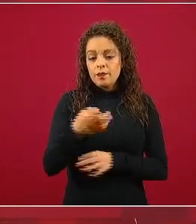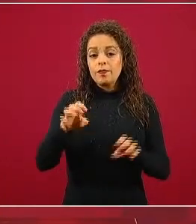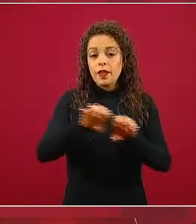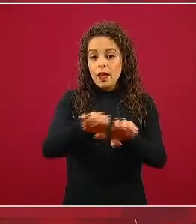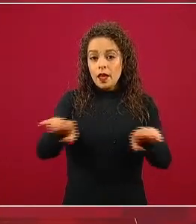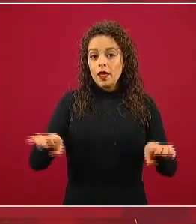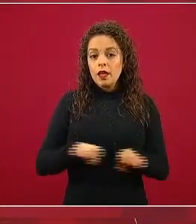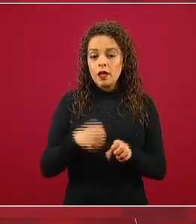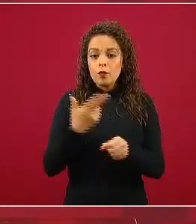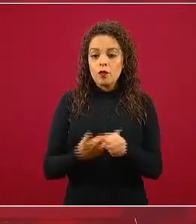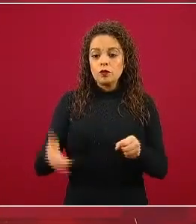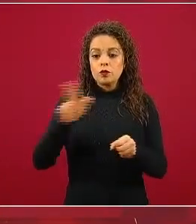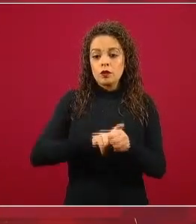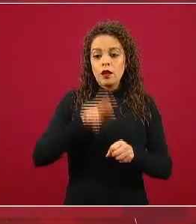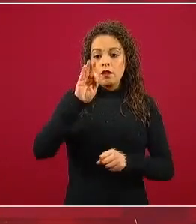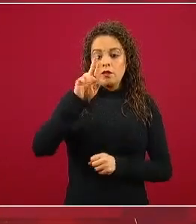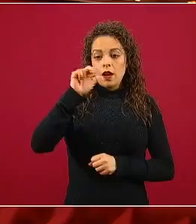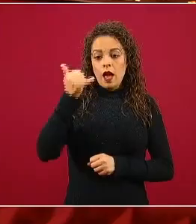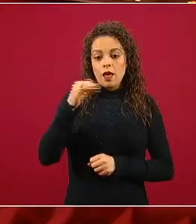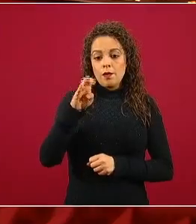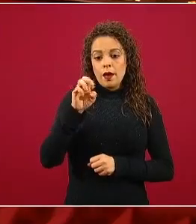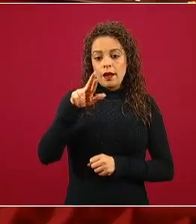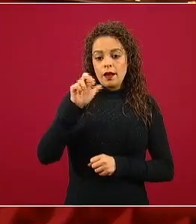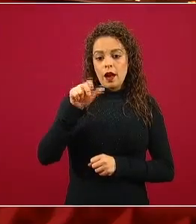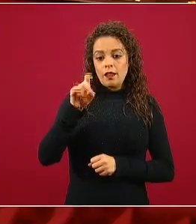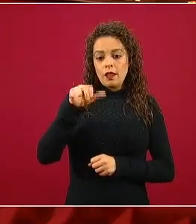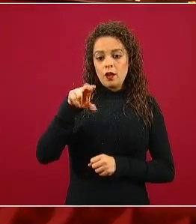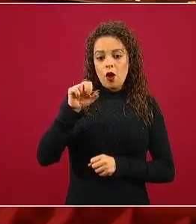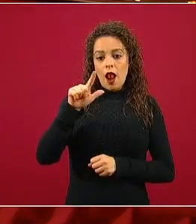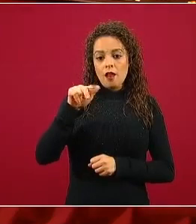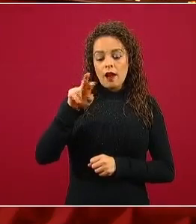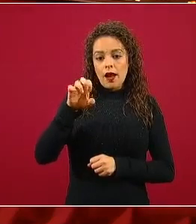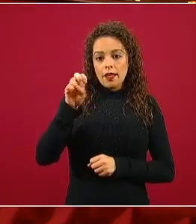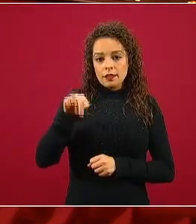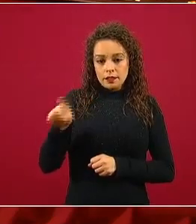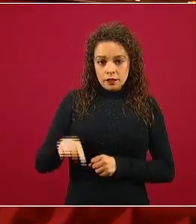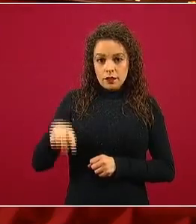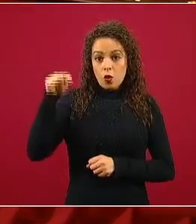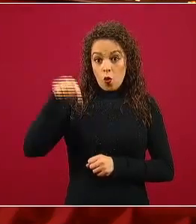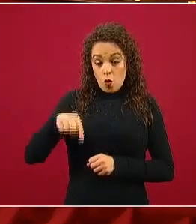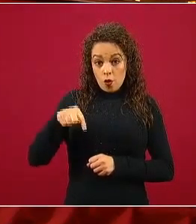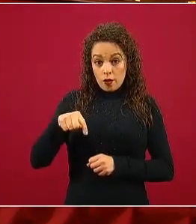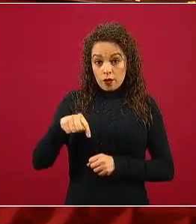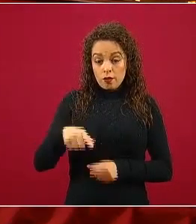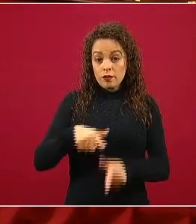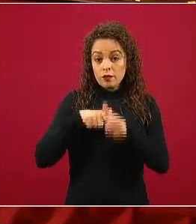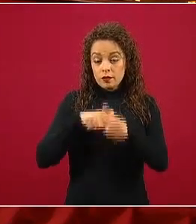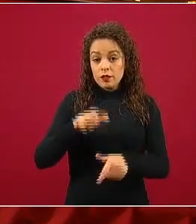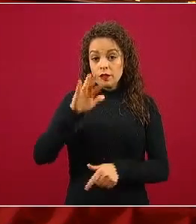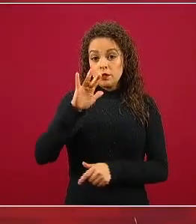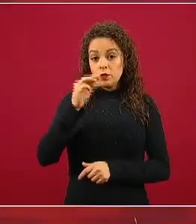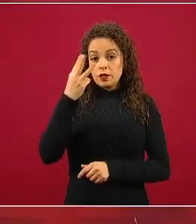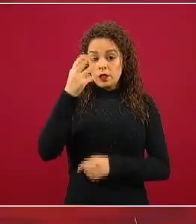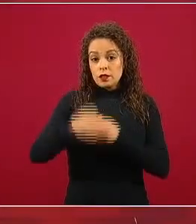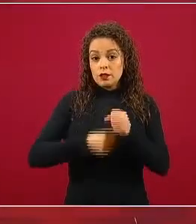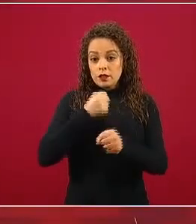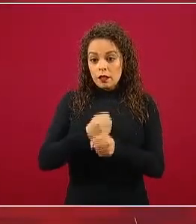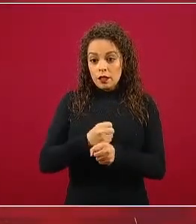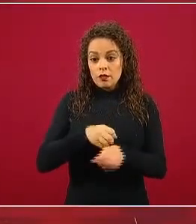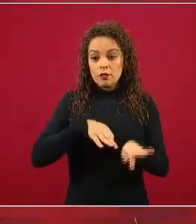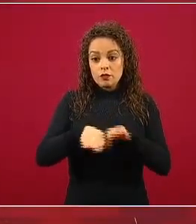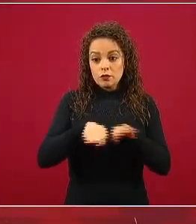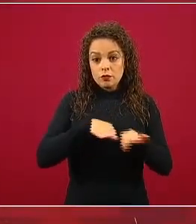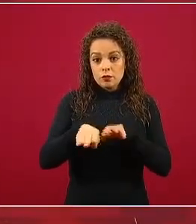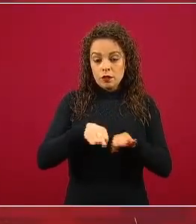del Hospital Fray Bernardino Álvarez, quien hoy cumple 53 años de operación a favor de la